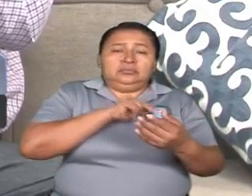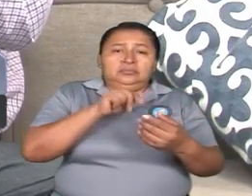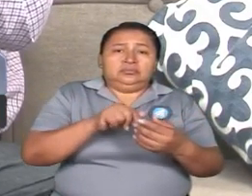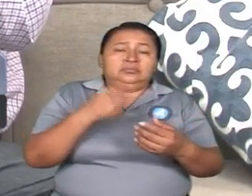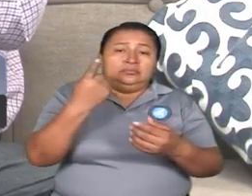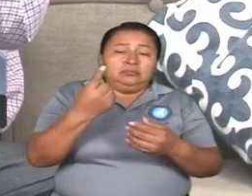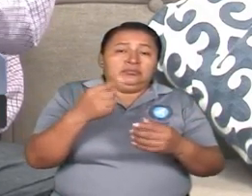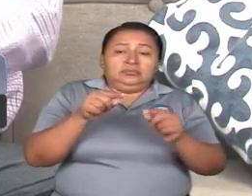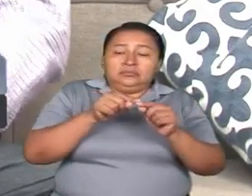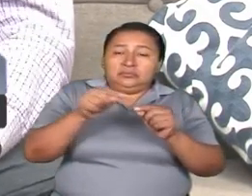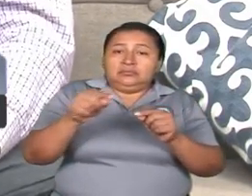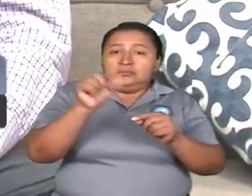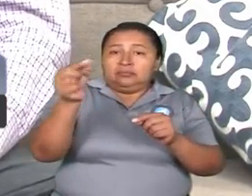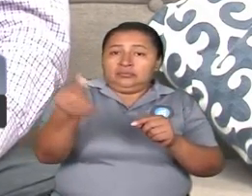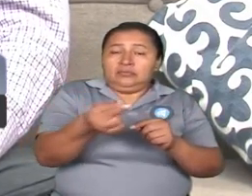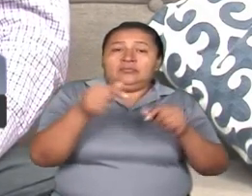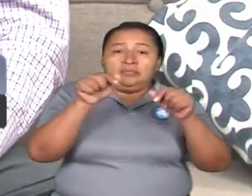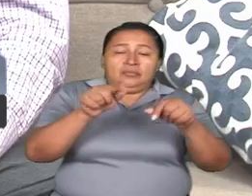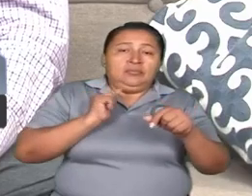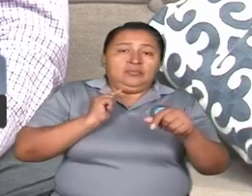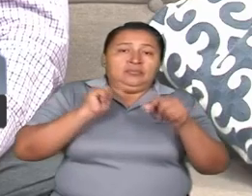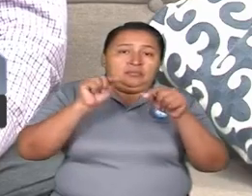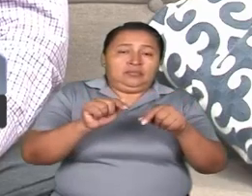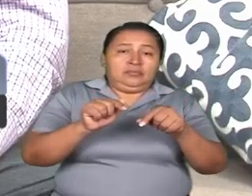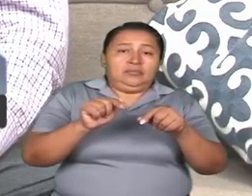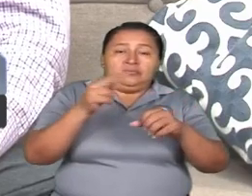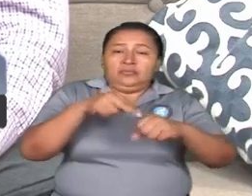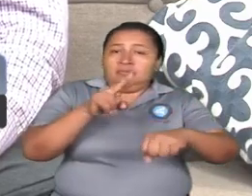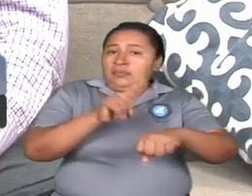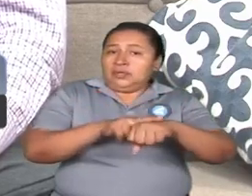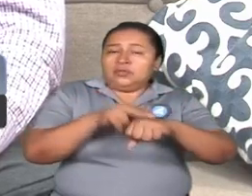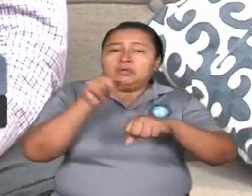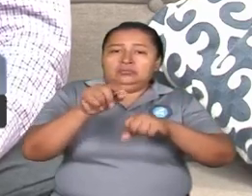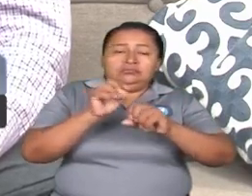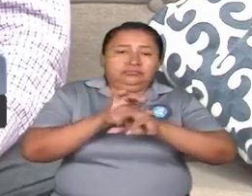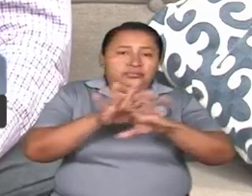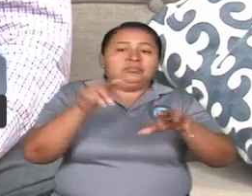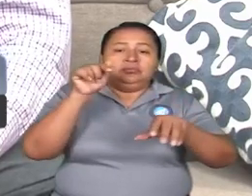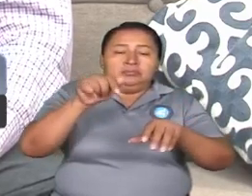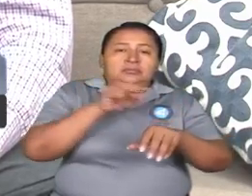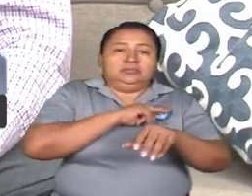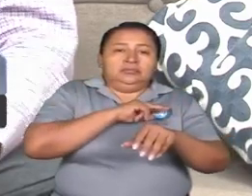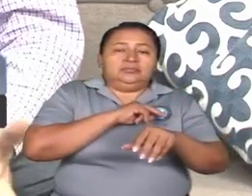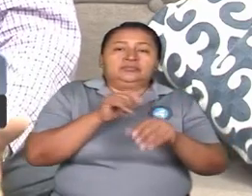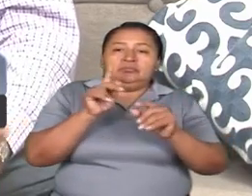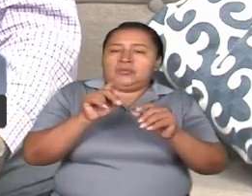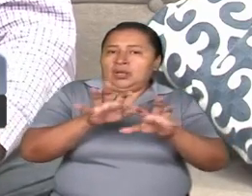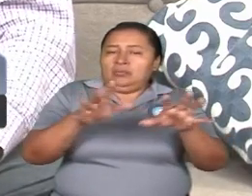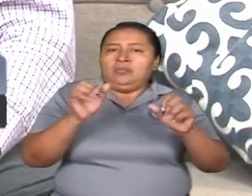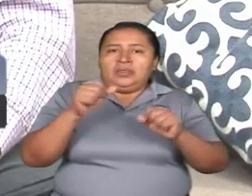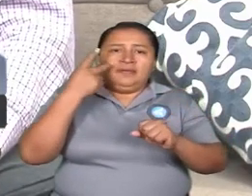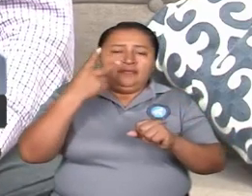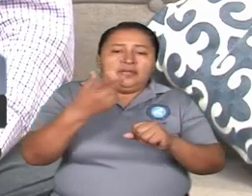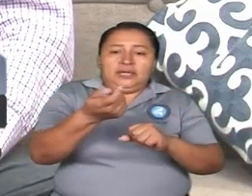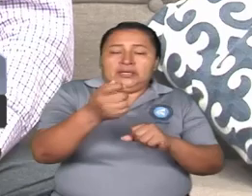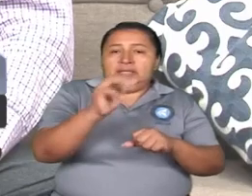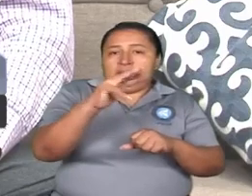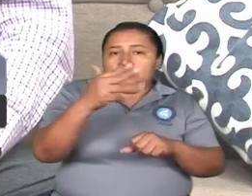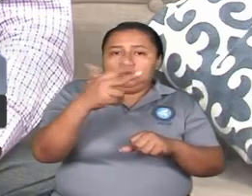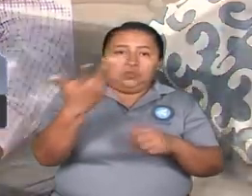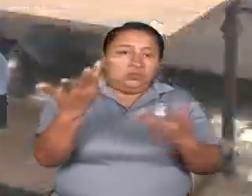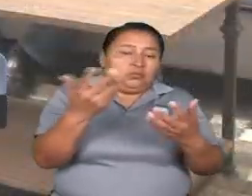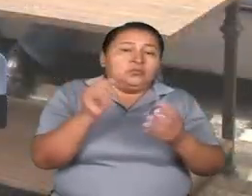una línea de cable en la que esté nacionalmente proyectada a los territorios, ya se puede ver el canal parlamentario.